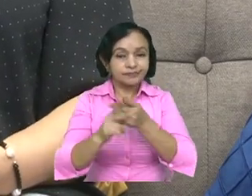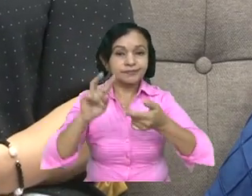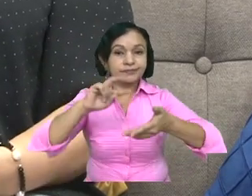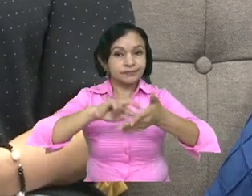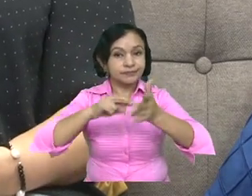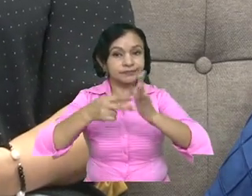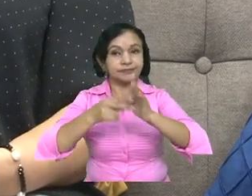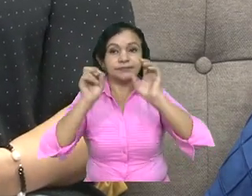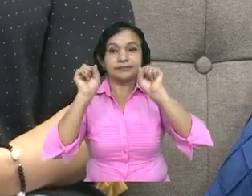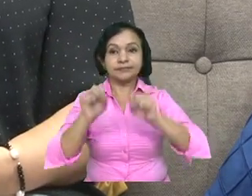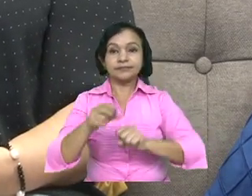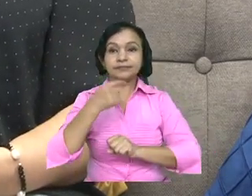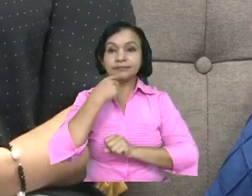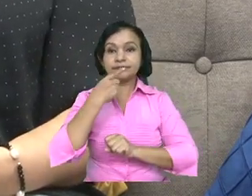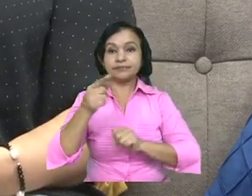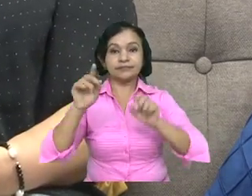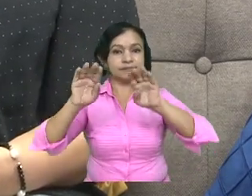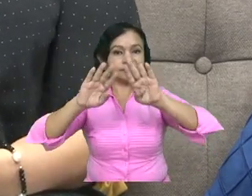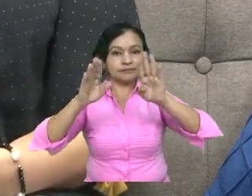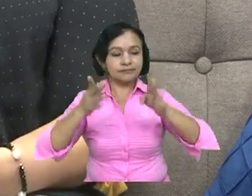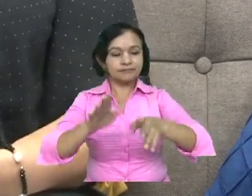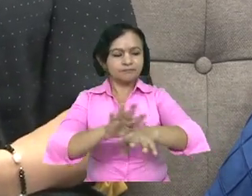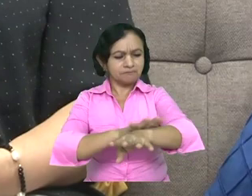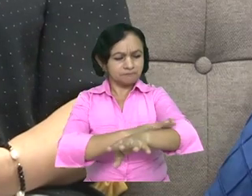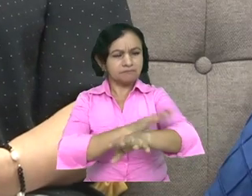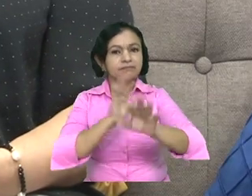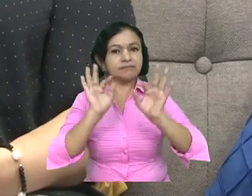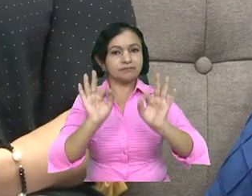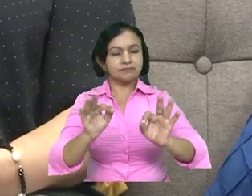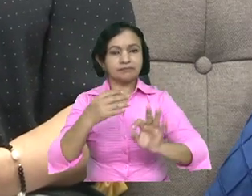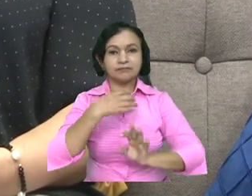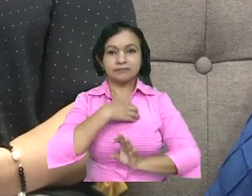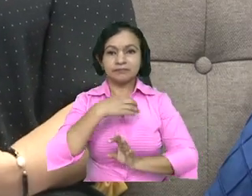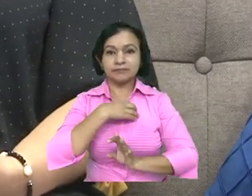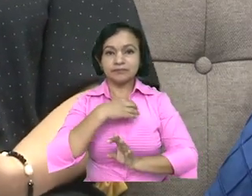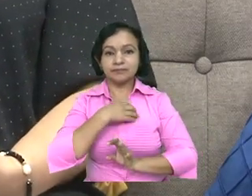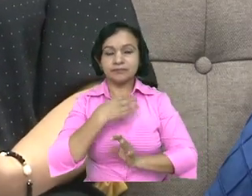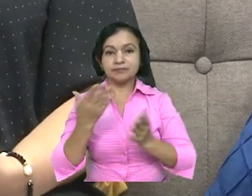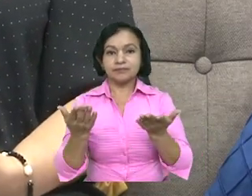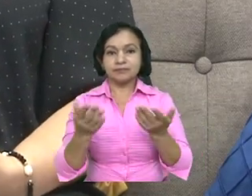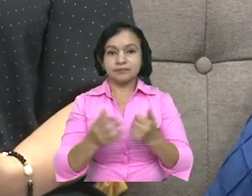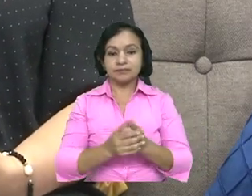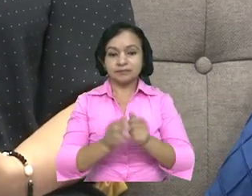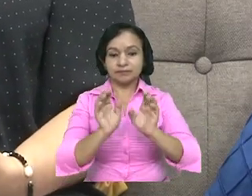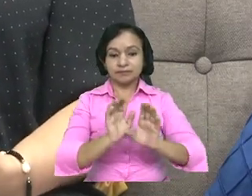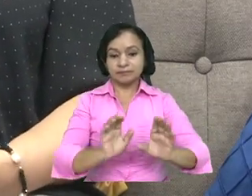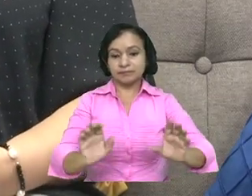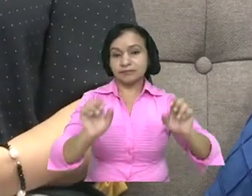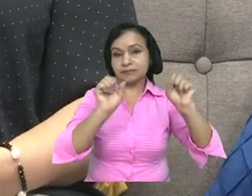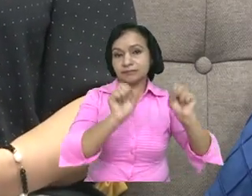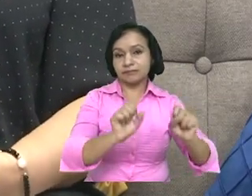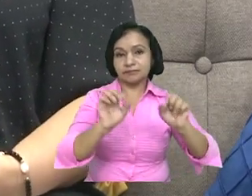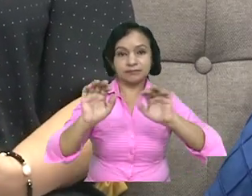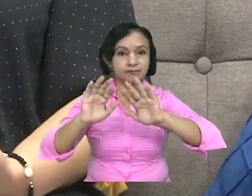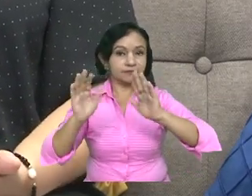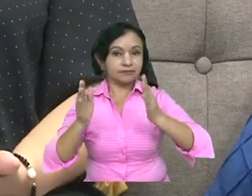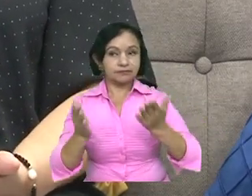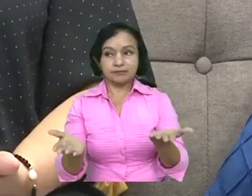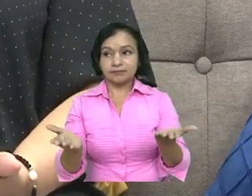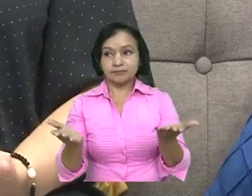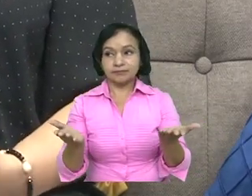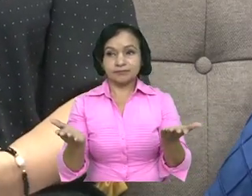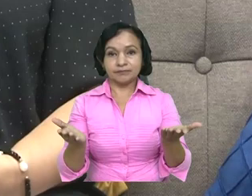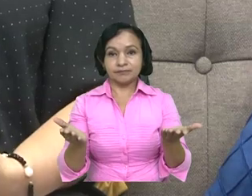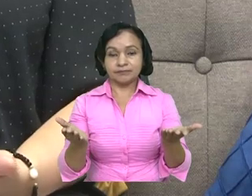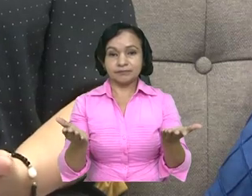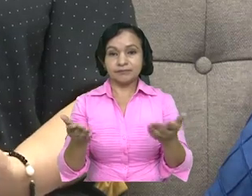pues podemos decir que la mujer está sensibilizada por naturaleza, y ya no digamos los niños y las niñas.